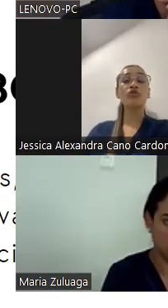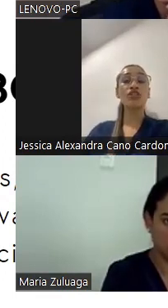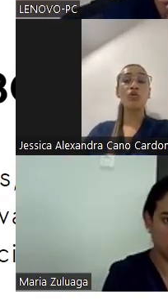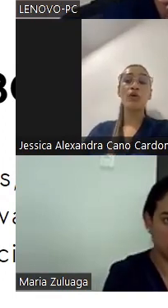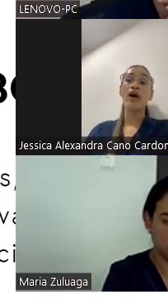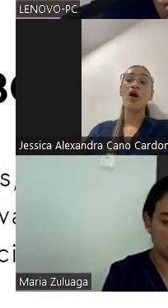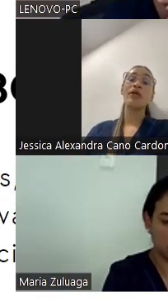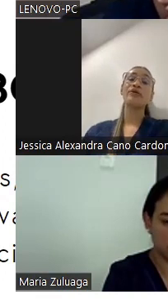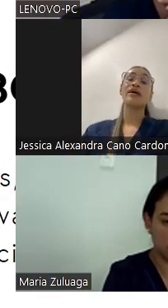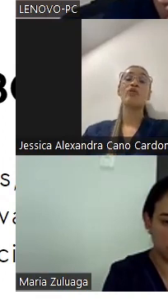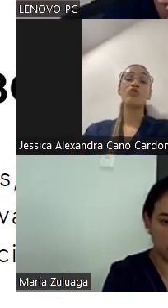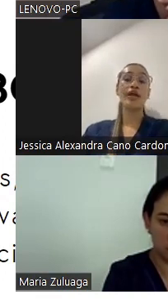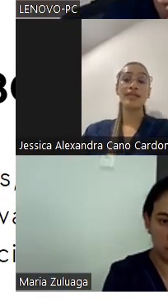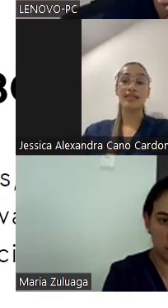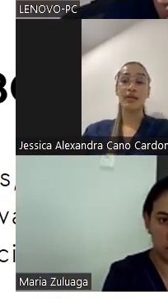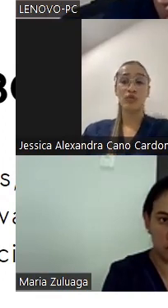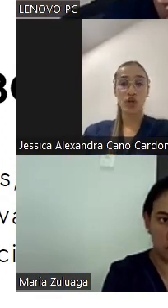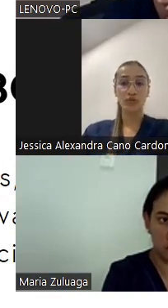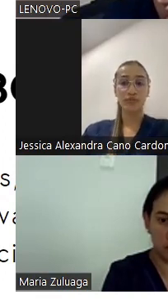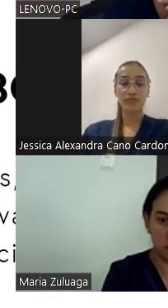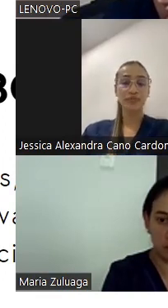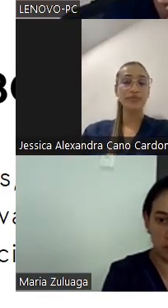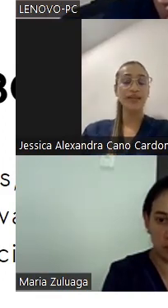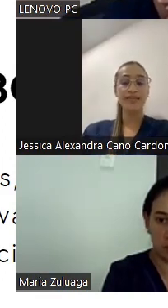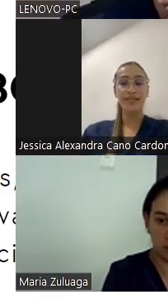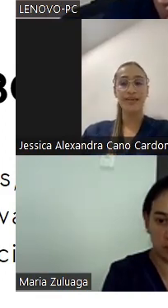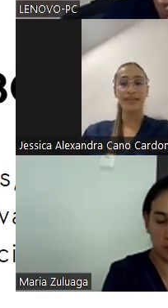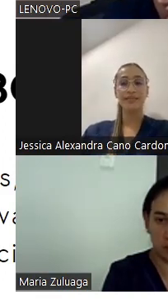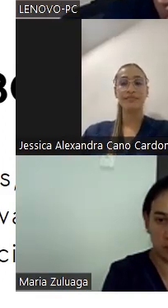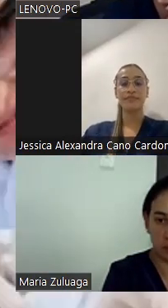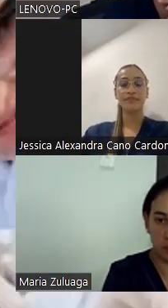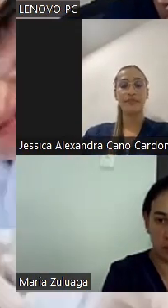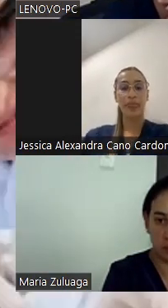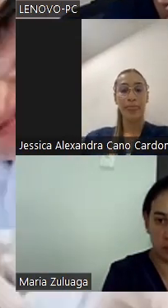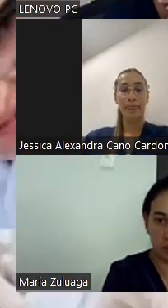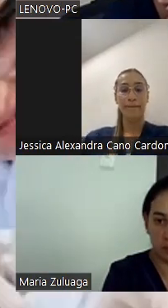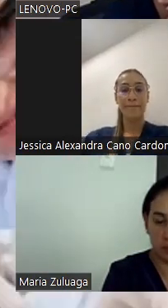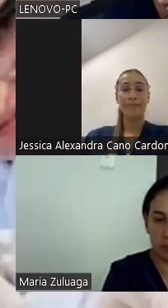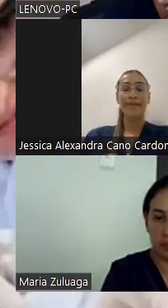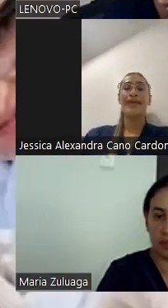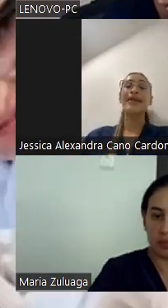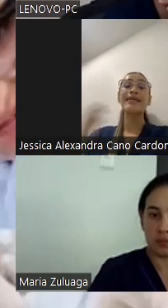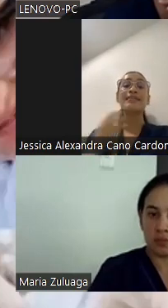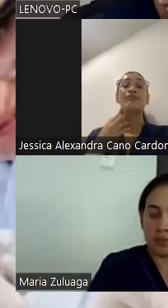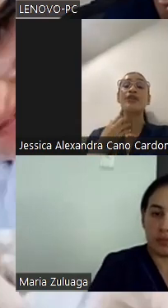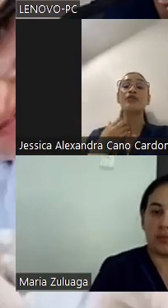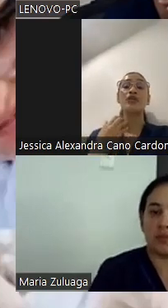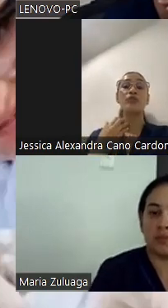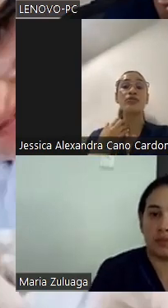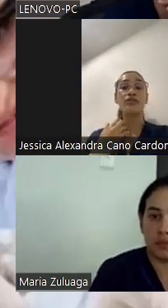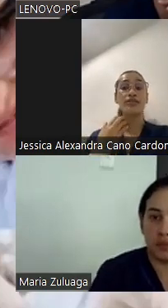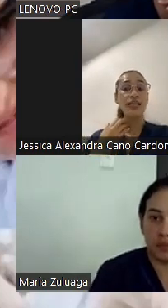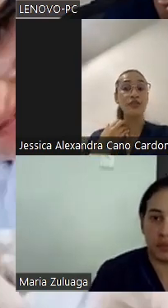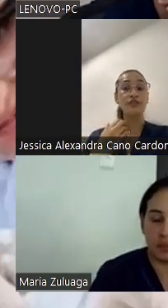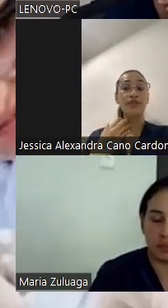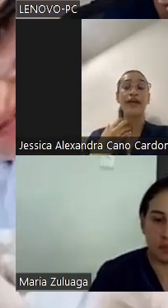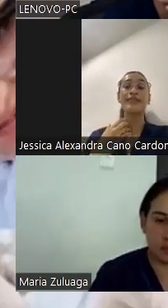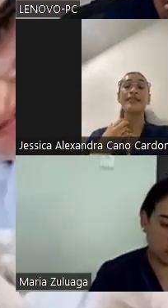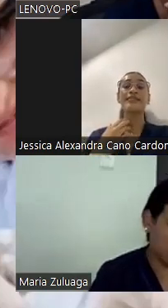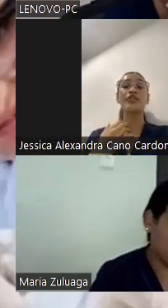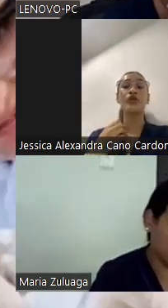tener muchísimo cuidado para evitar abusar de esta opción. La siguiente. En las estipulaciones